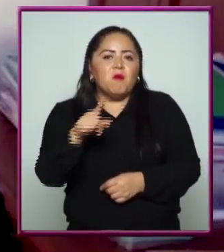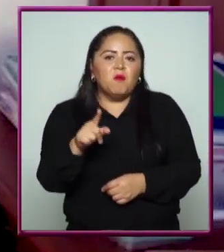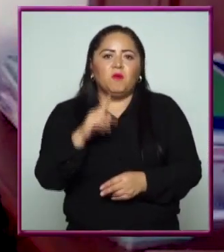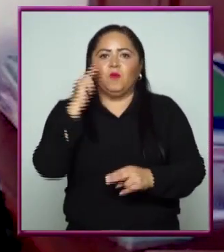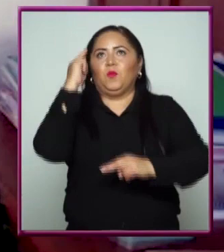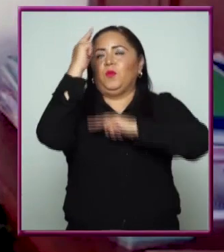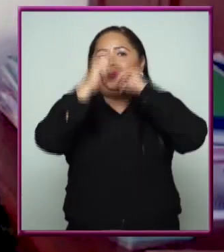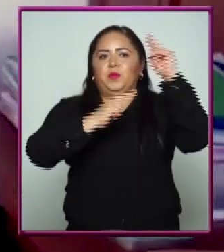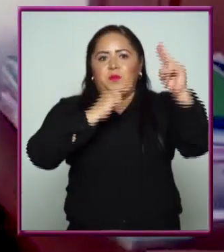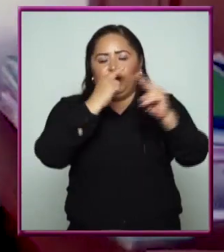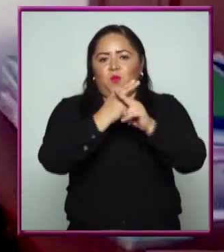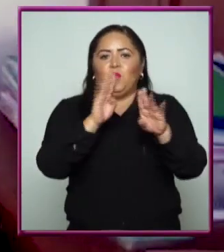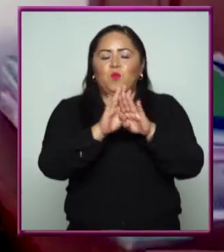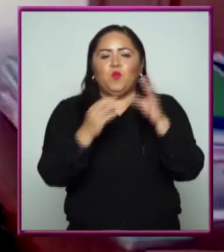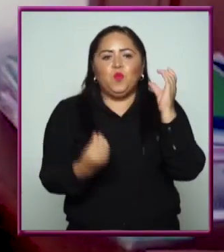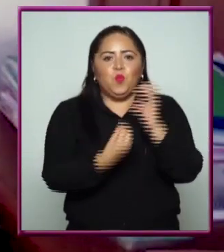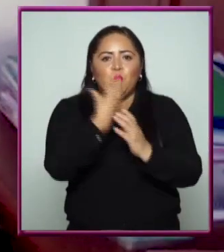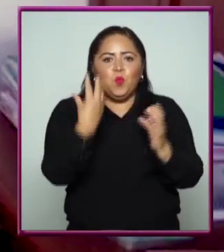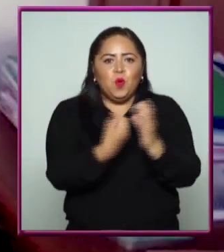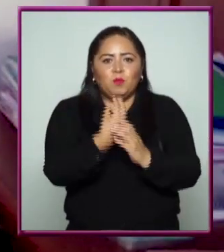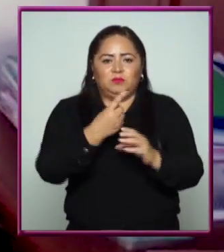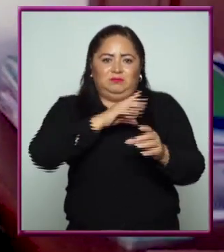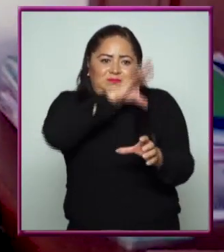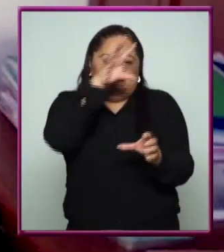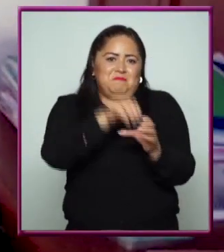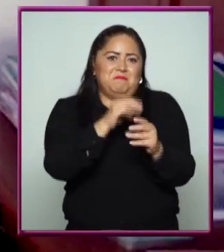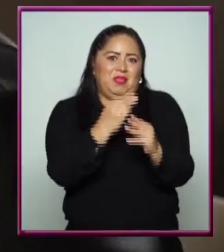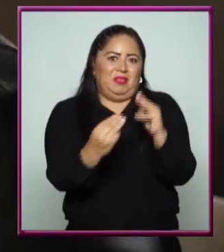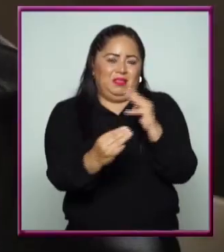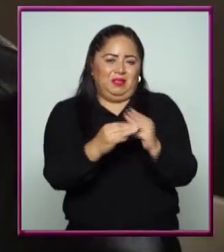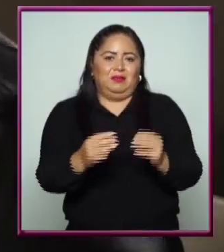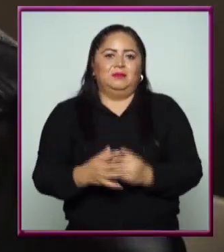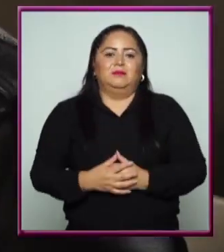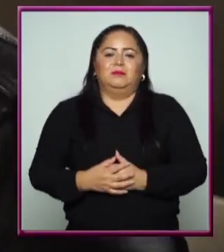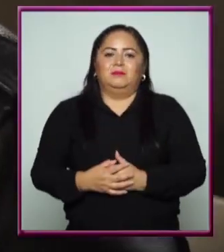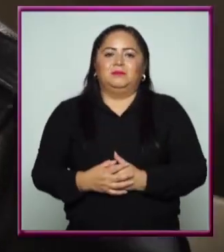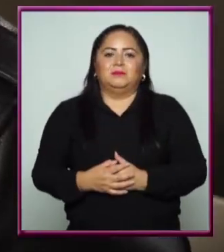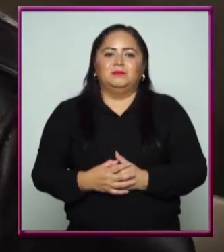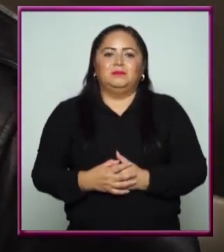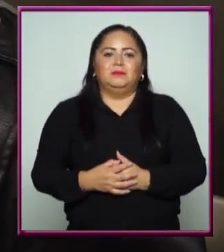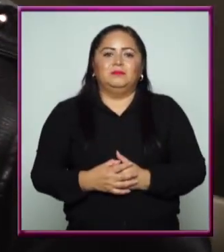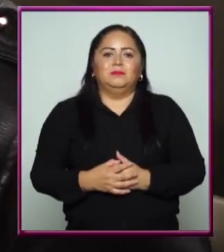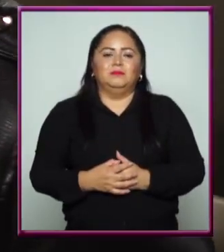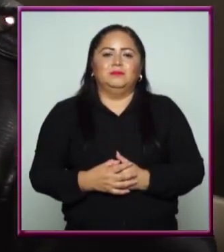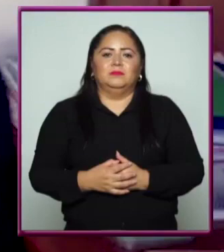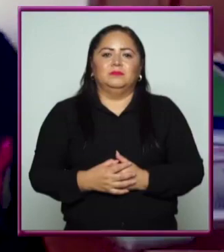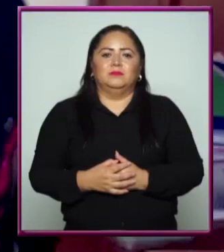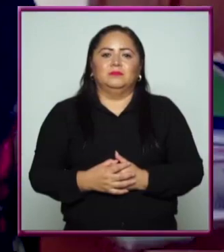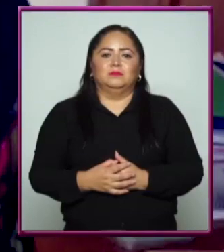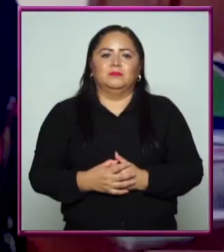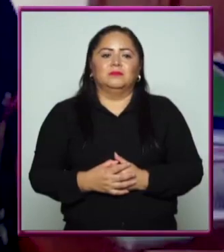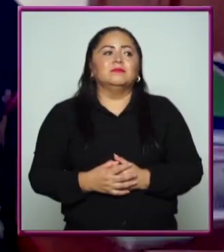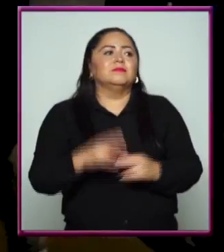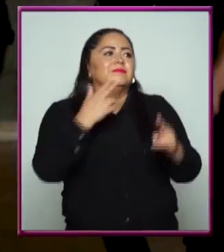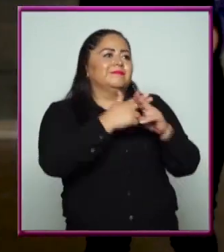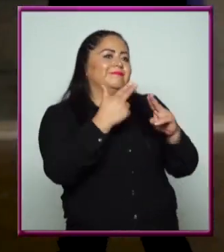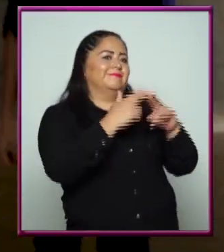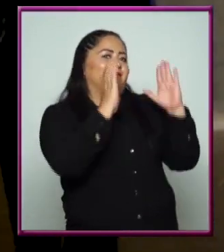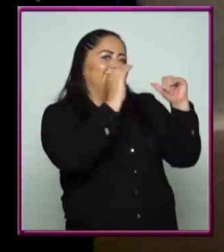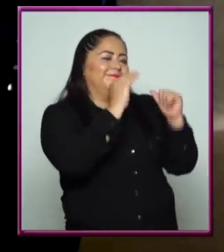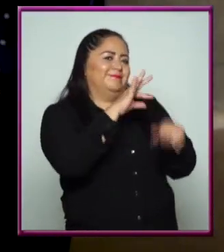el universo con nuevos elementos. Doctora, mil gracias. Muchas gracias. Hasta luego,